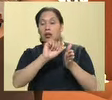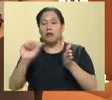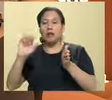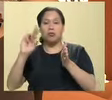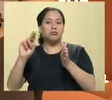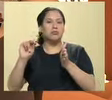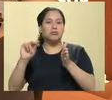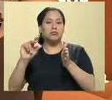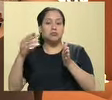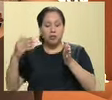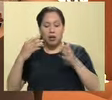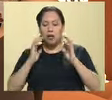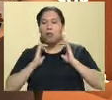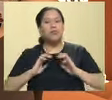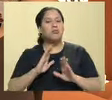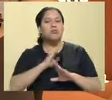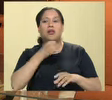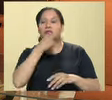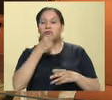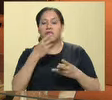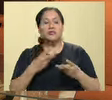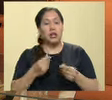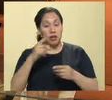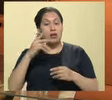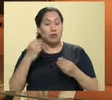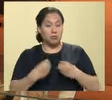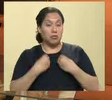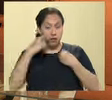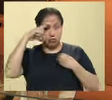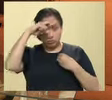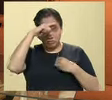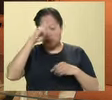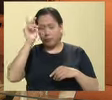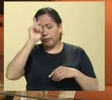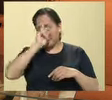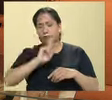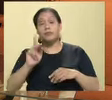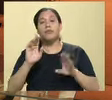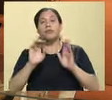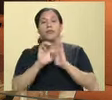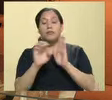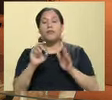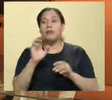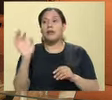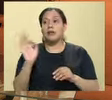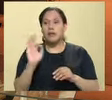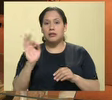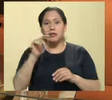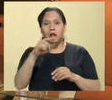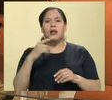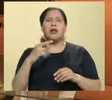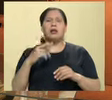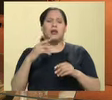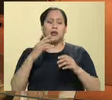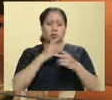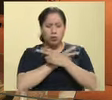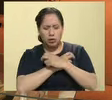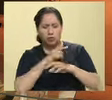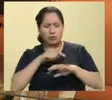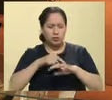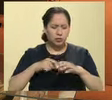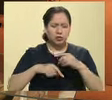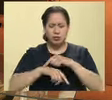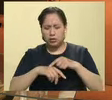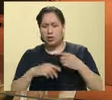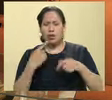edad, sí, físicamente es una etapa muy dura porque es cuando vienen, pues probablemente dolores de articulaciones,